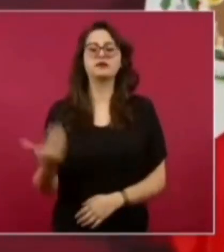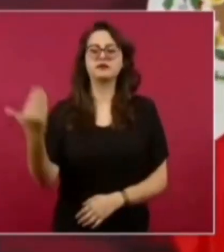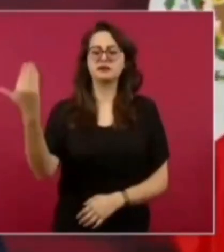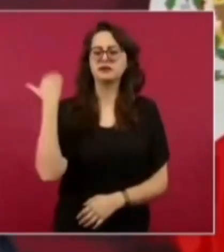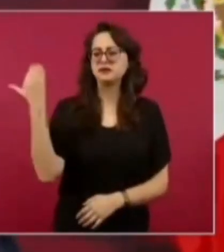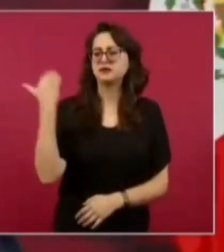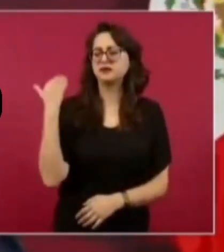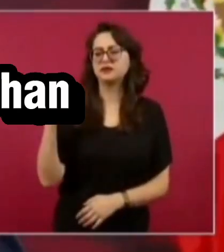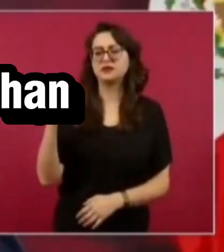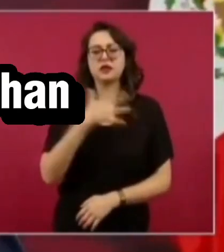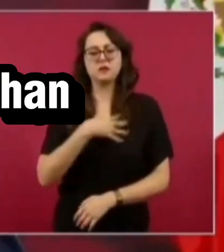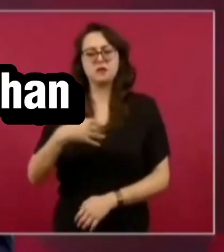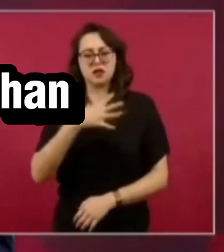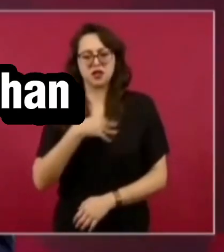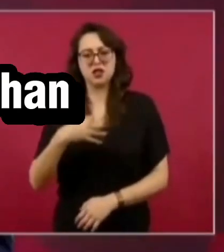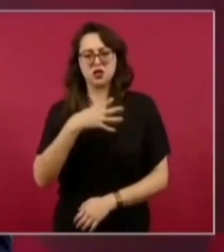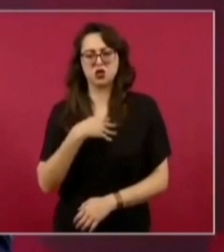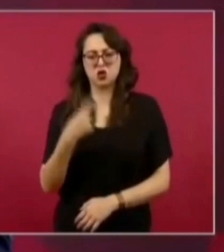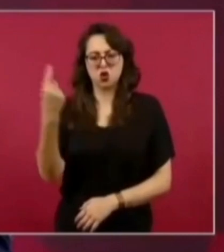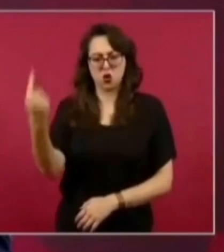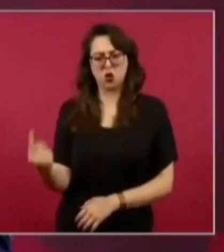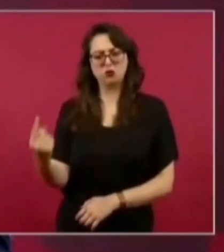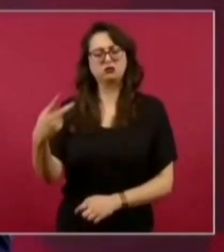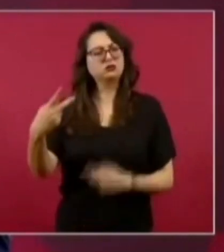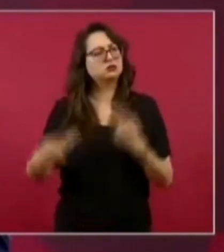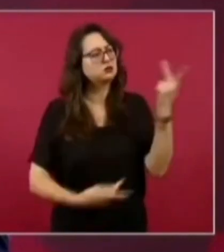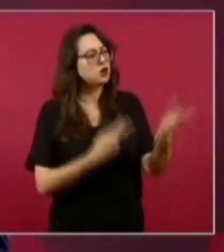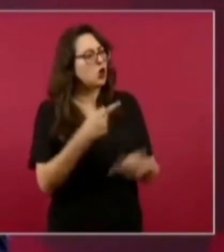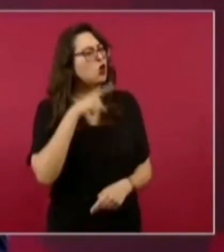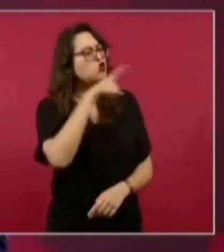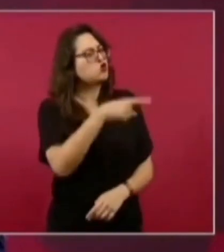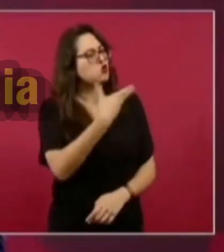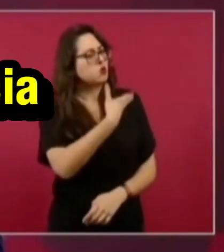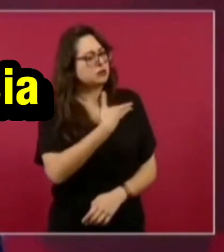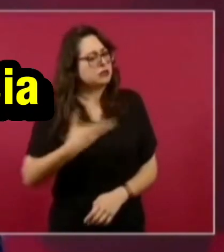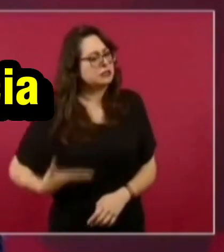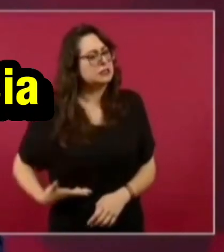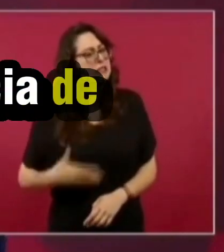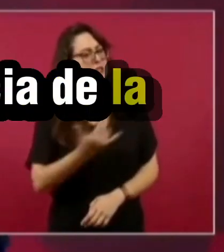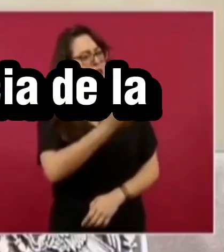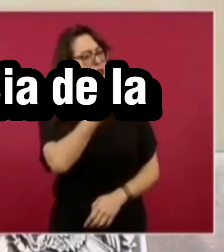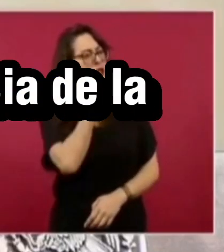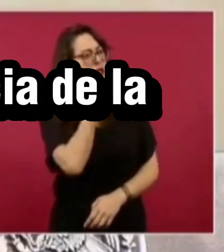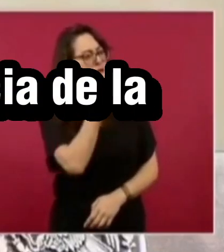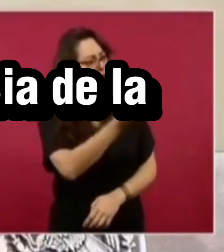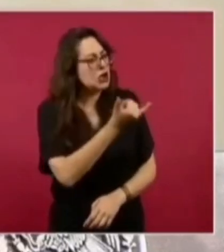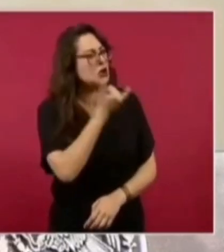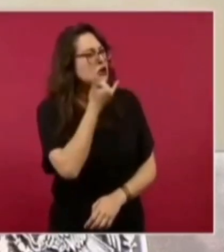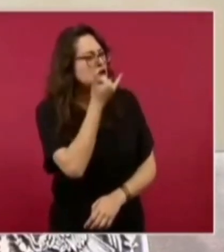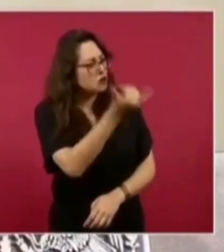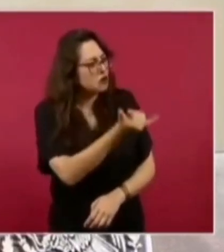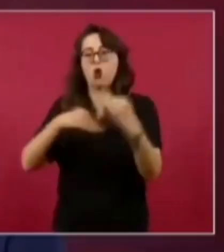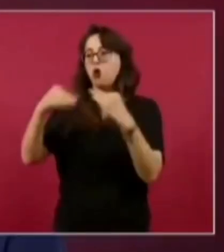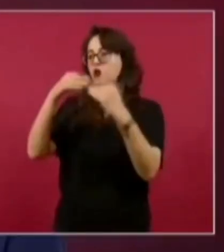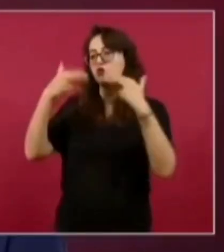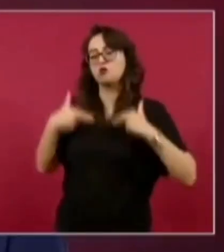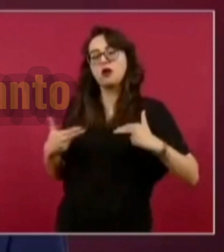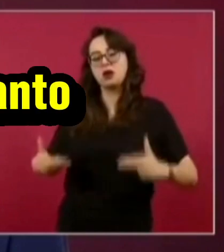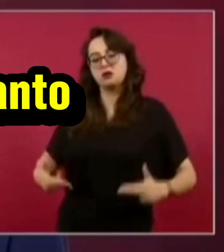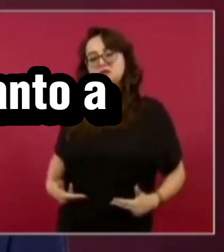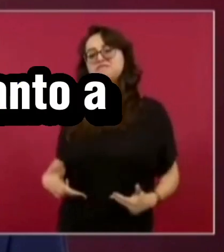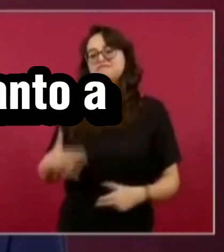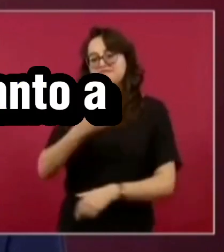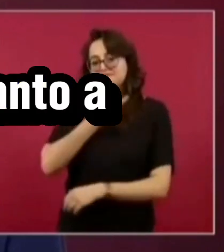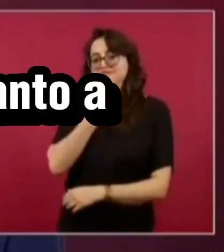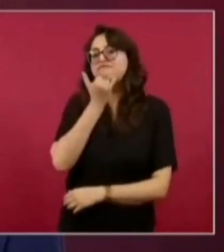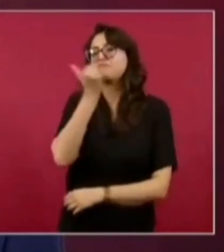aquellos personajes que lo han traicionado durante su carrera en la presidencia de la República. Así es, el presidente mencionó